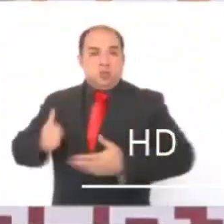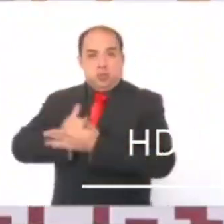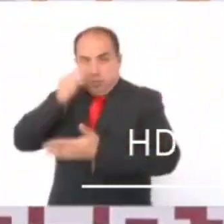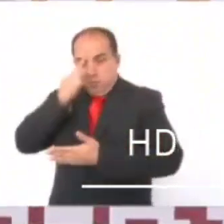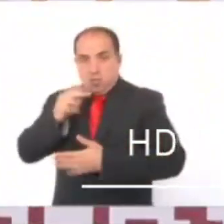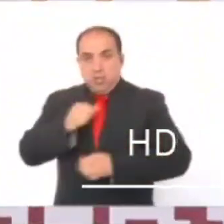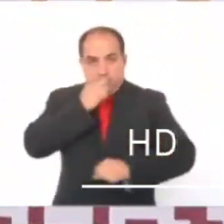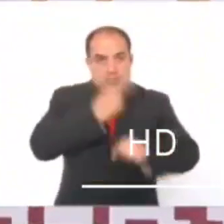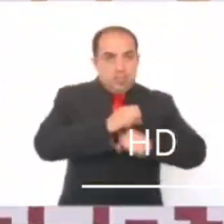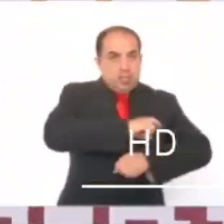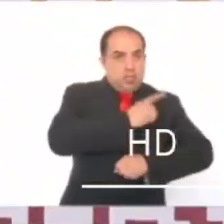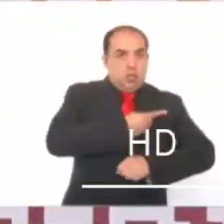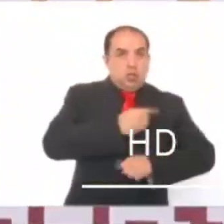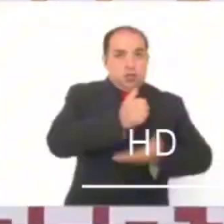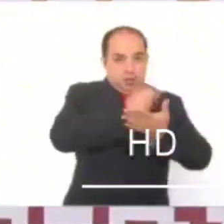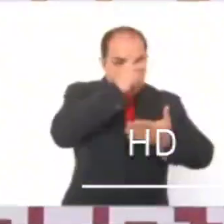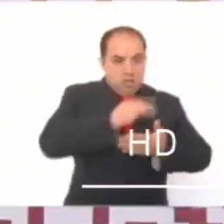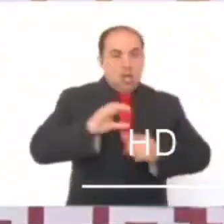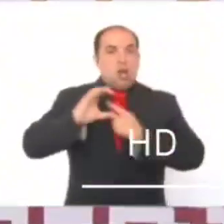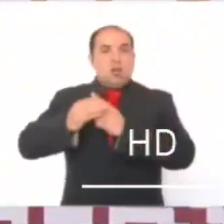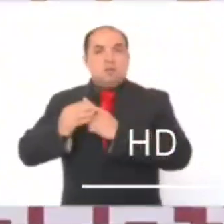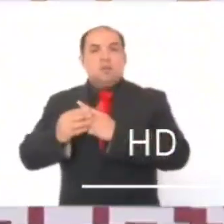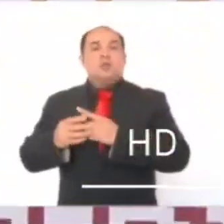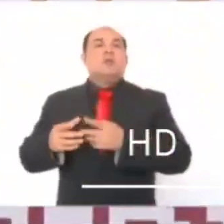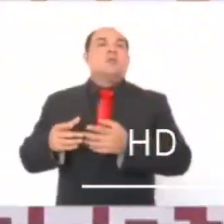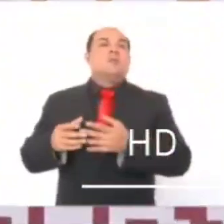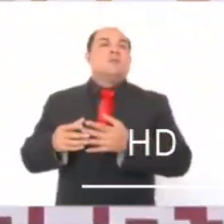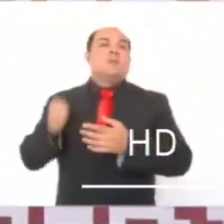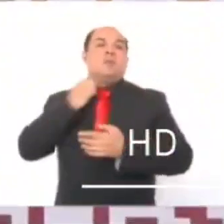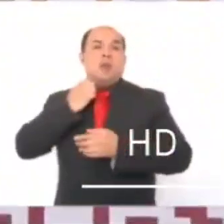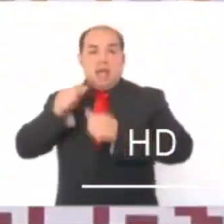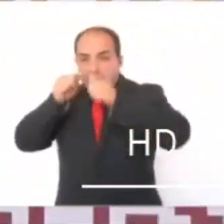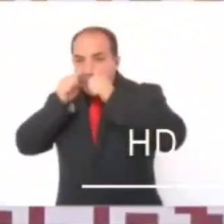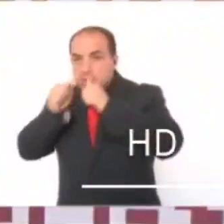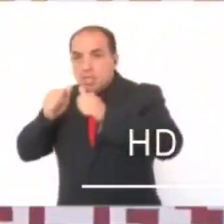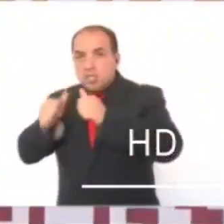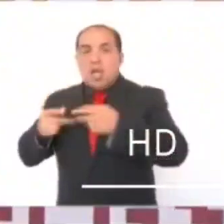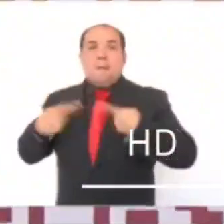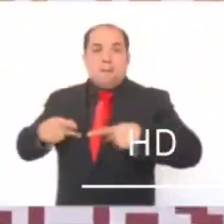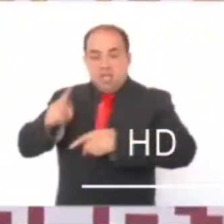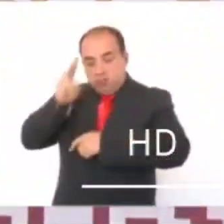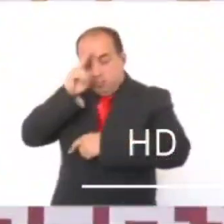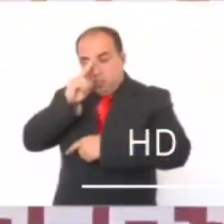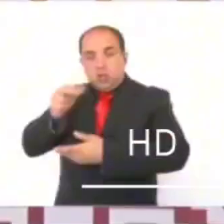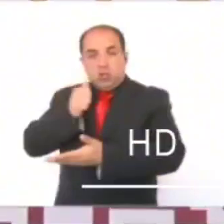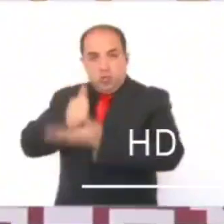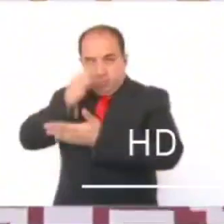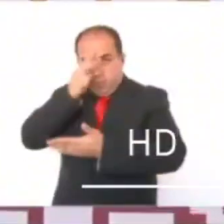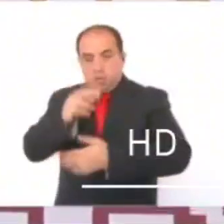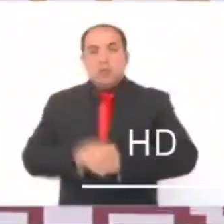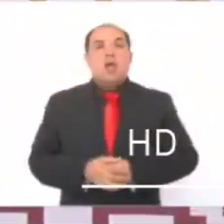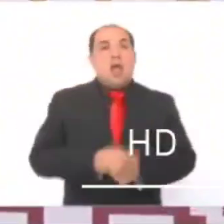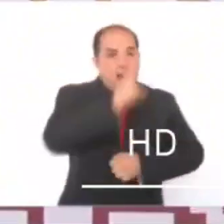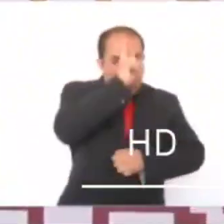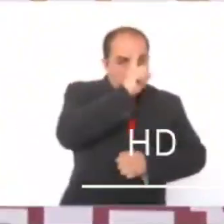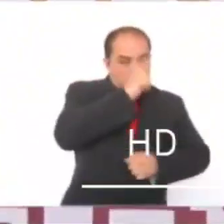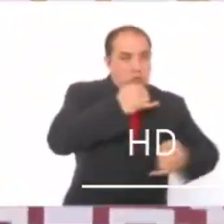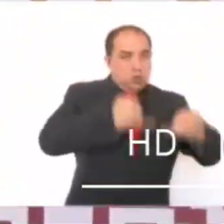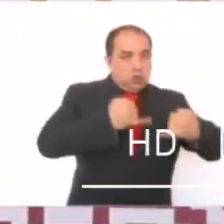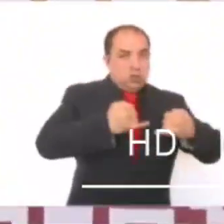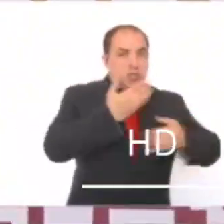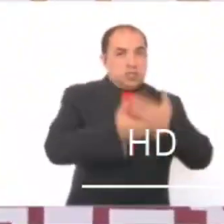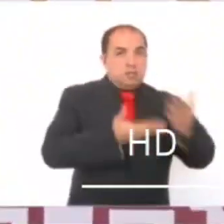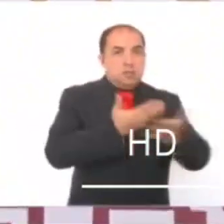Secretaría de Salud Capitalina, a la Comisión Ejecutiva de Atención a Víctimas de la Ciudad de México, a la Consejería Jurídica de